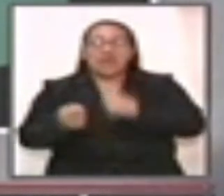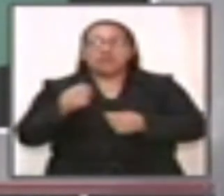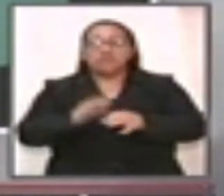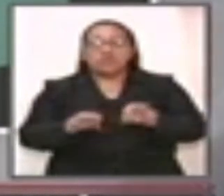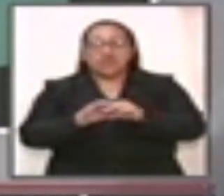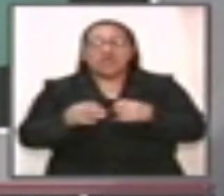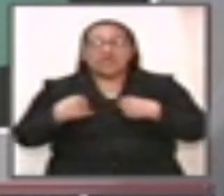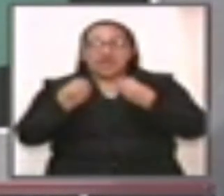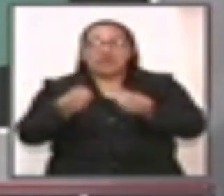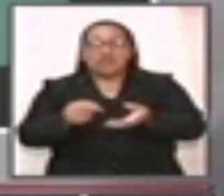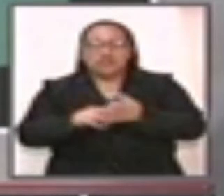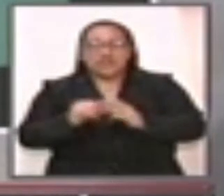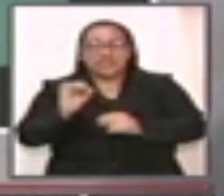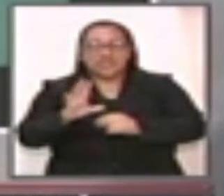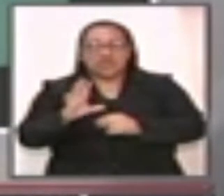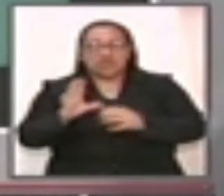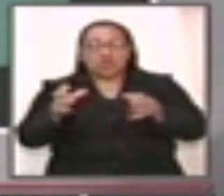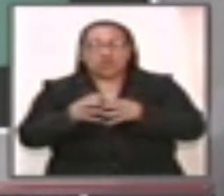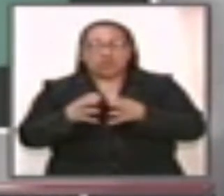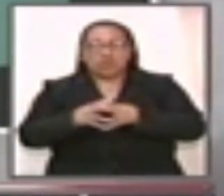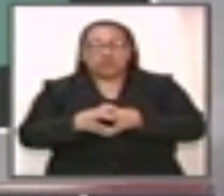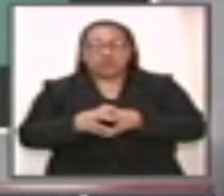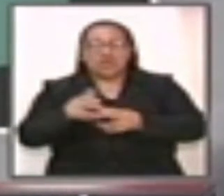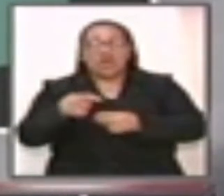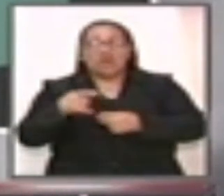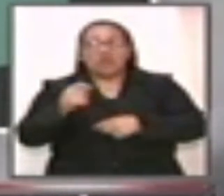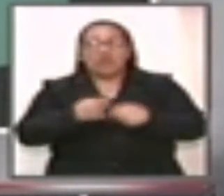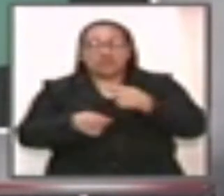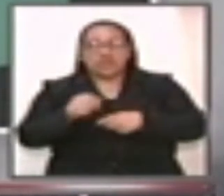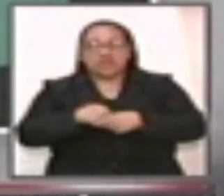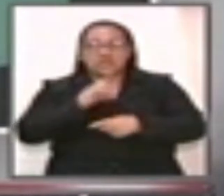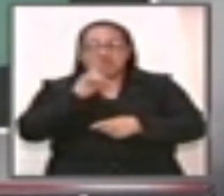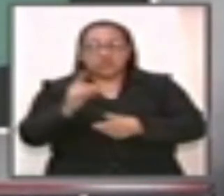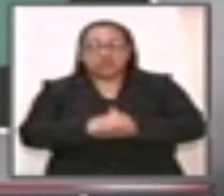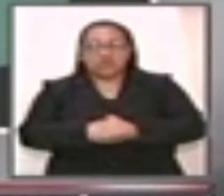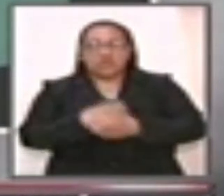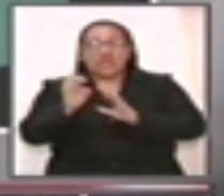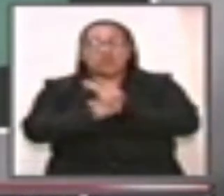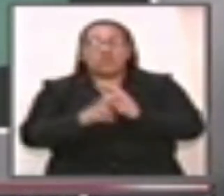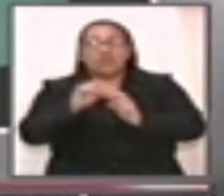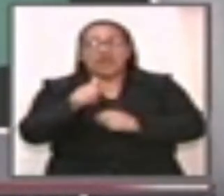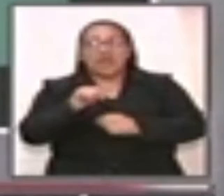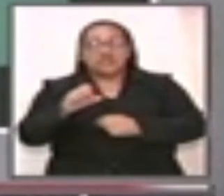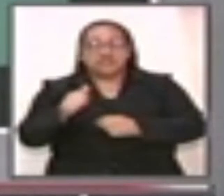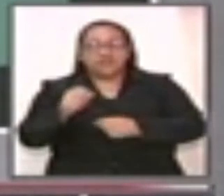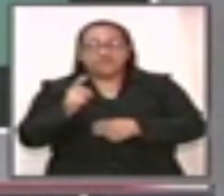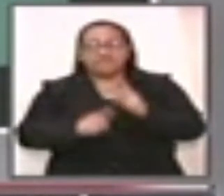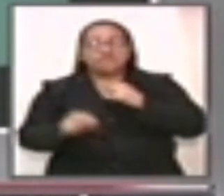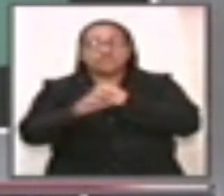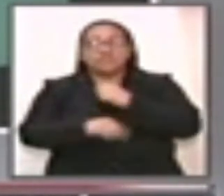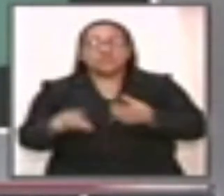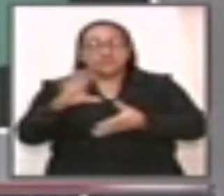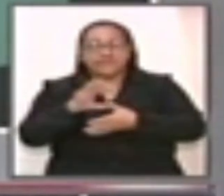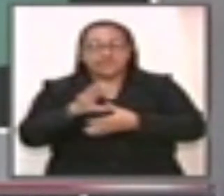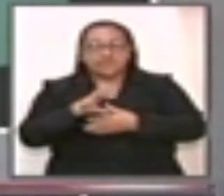priorizados, hemos priorizado 5 segmentos de agronegocios en Estados Unidos, en Europa y en el Asia, en países de América